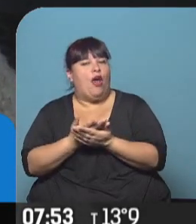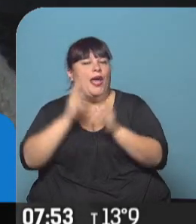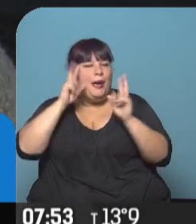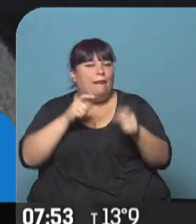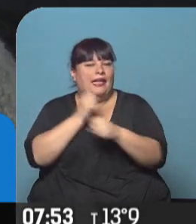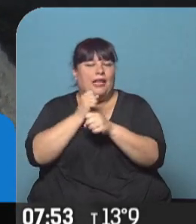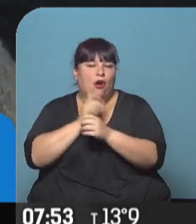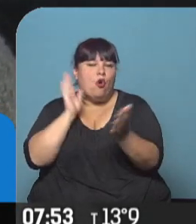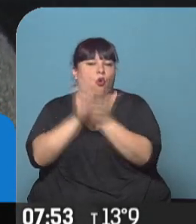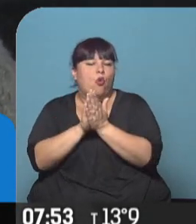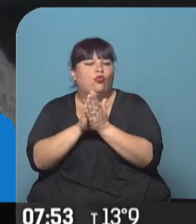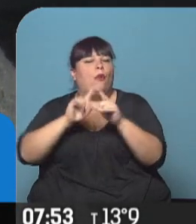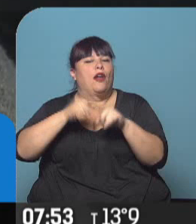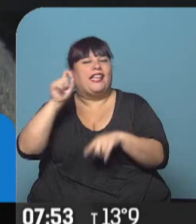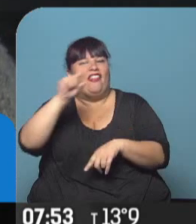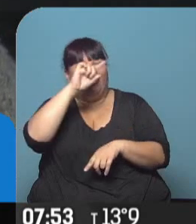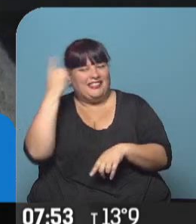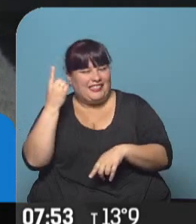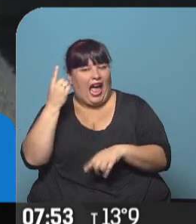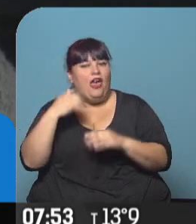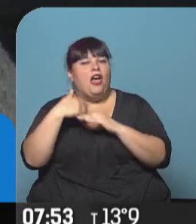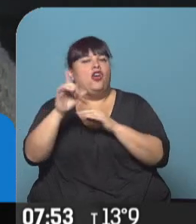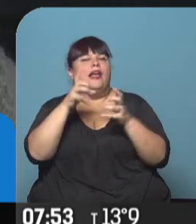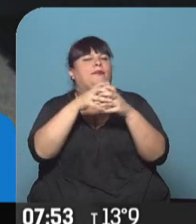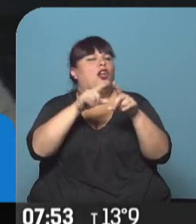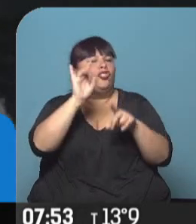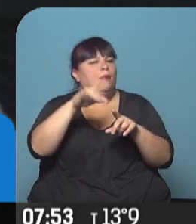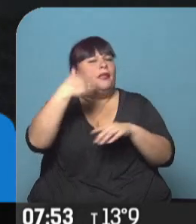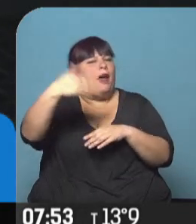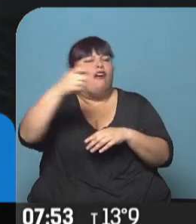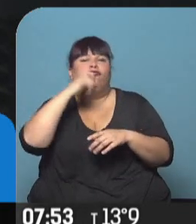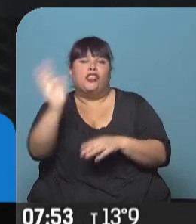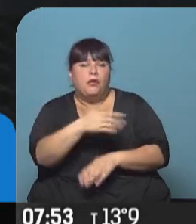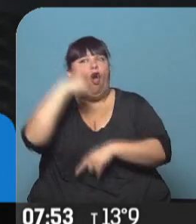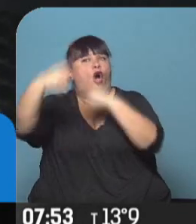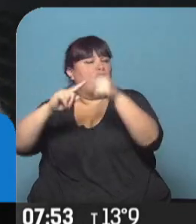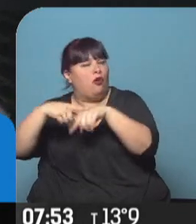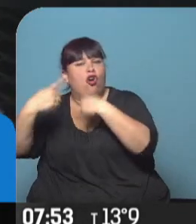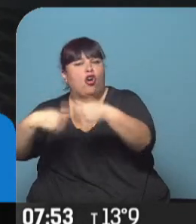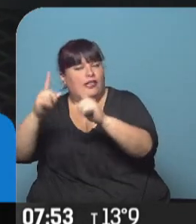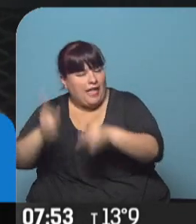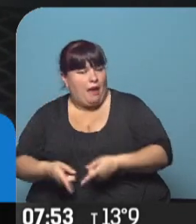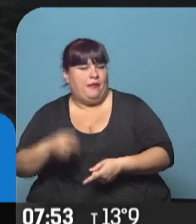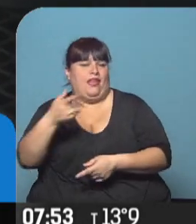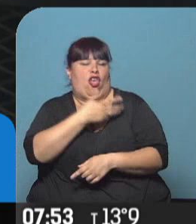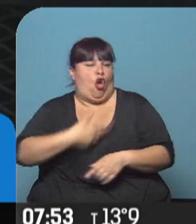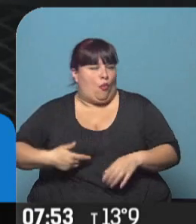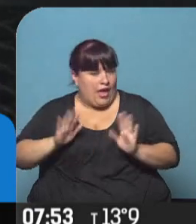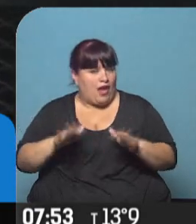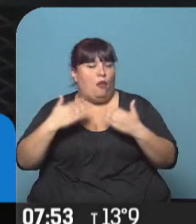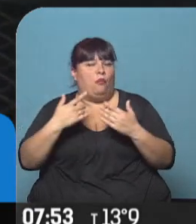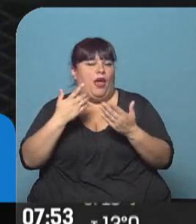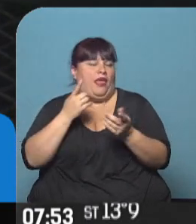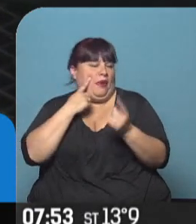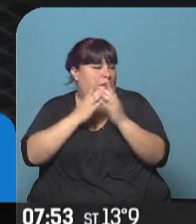trabajar con políticas de estado que sean supra partidarias que pasen en la perspectiva de corto plazo que tiene un gobierno y que pueda